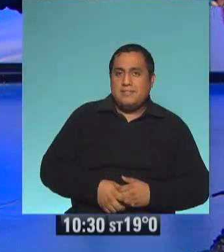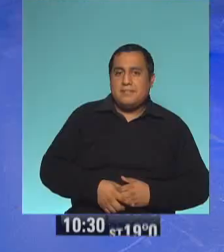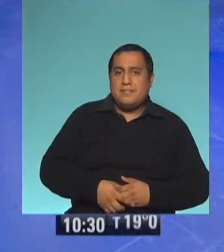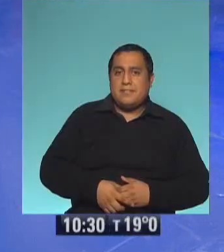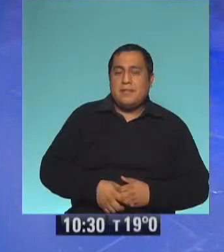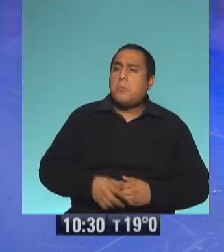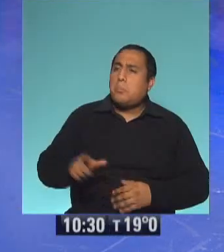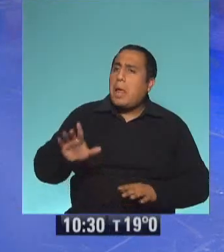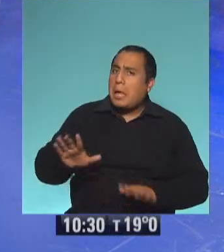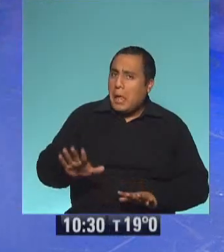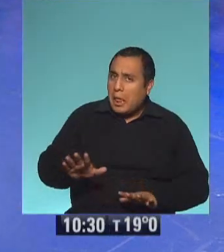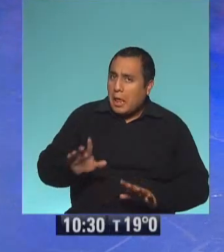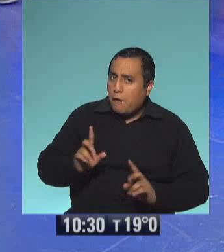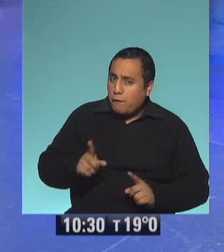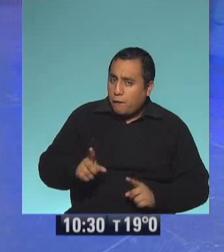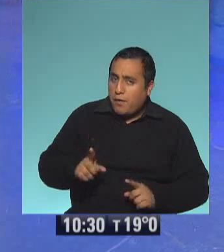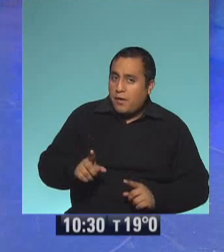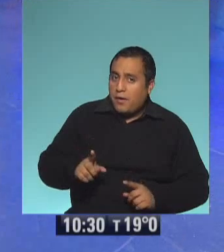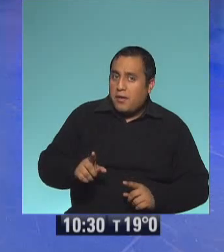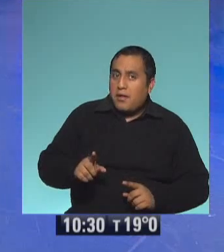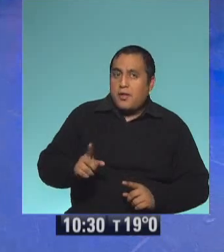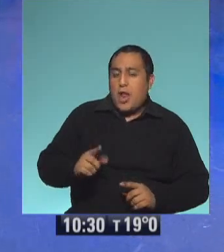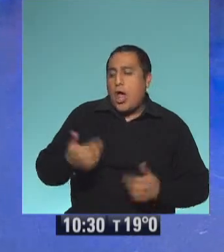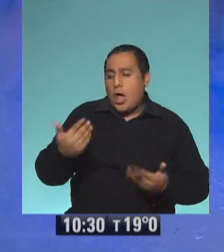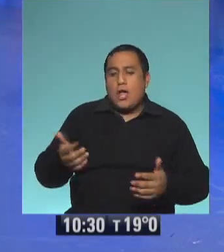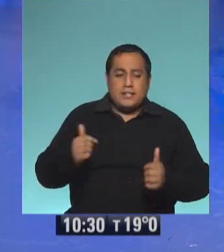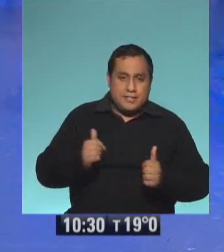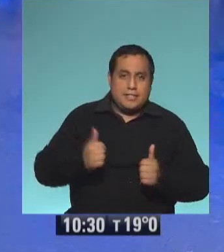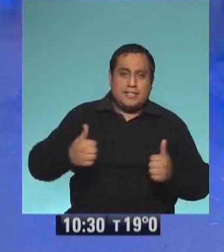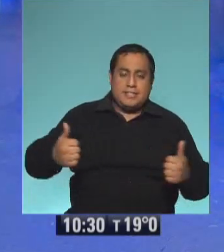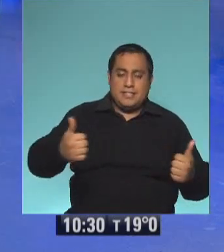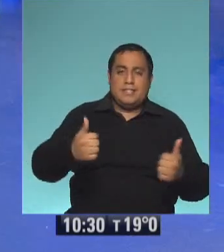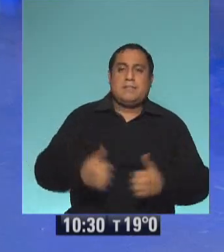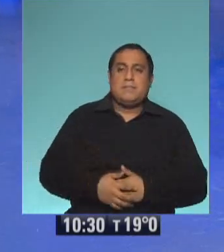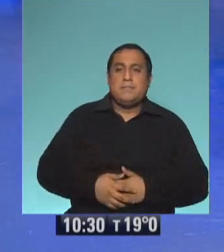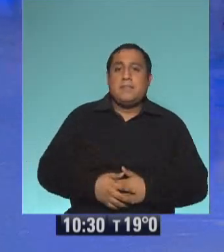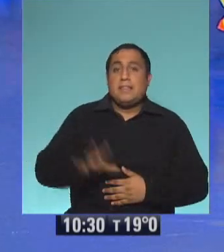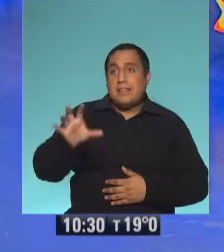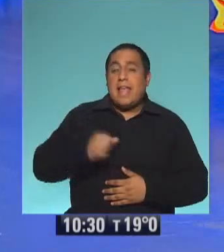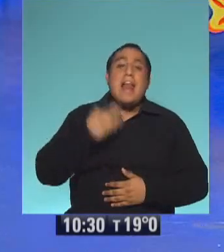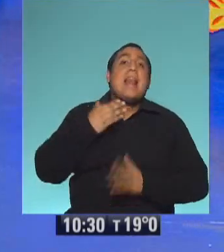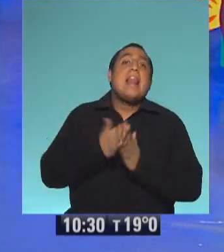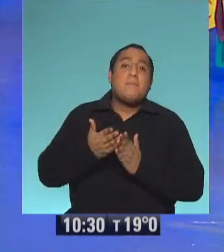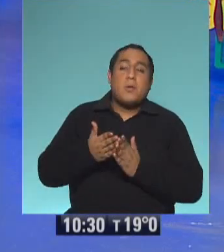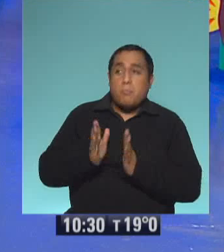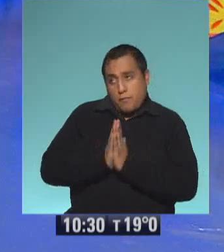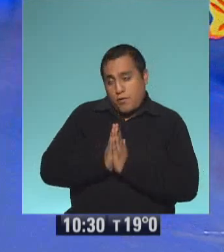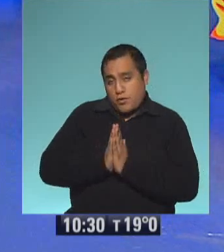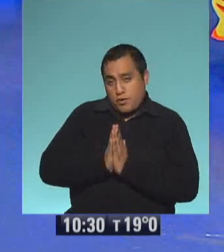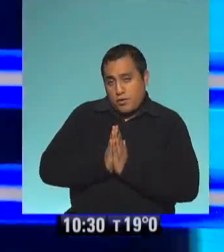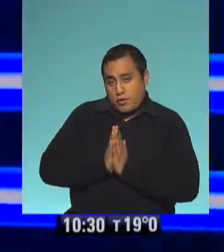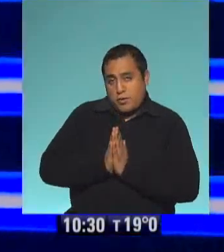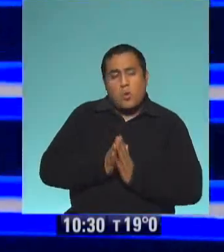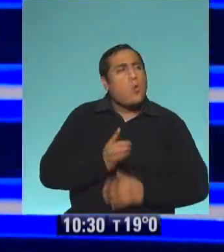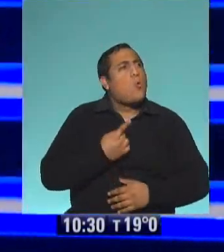¿Podrás quedarte ahí todo el cuento? Todo el cuento. No, sentate mejor no. En la espalda. ¿Me alcanzas el libro, Emi, porfa? Volando.